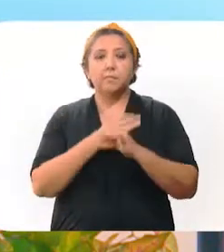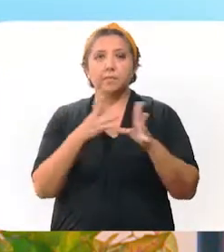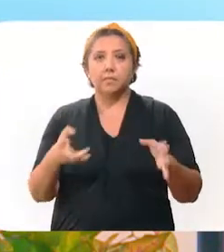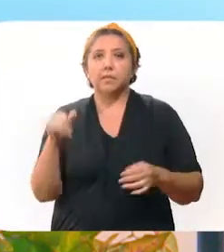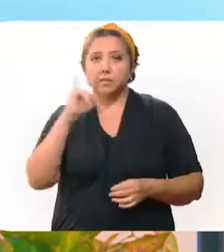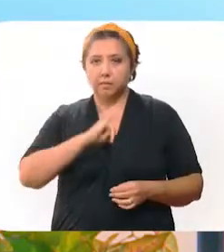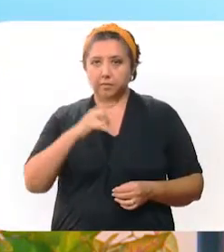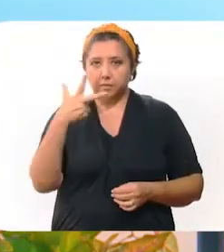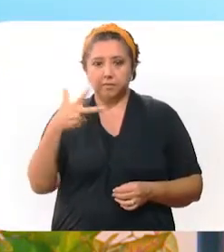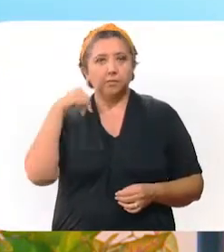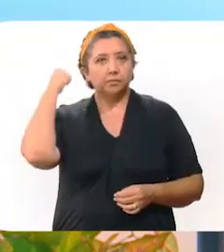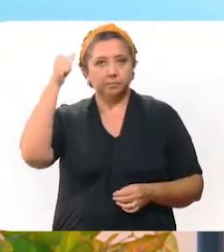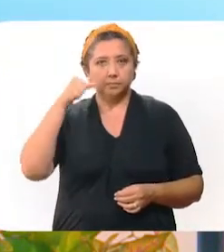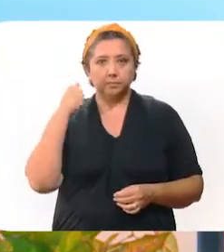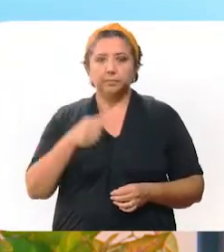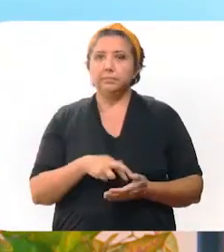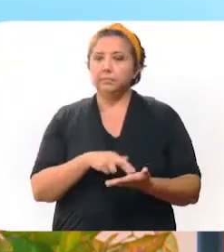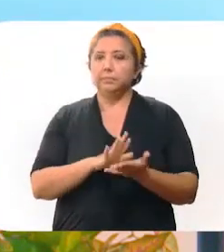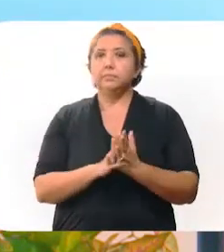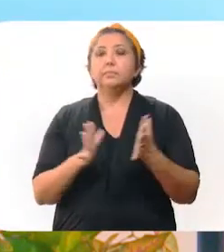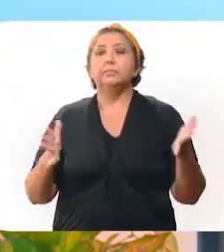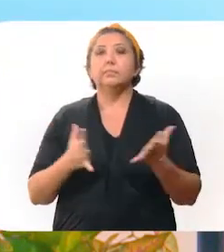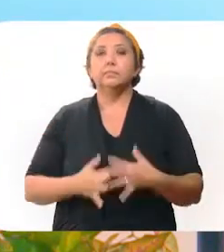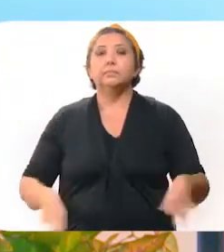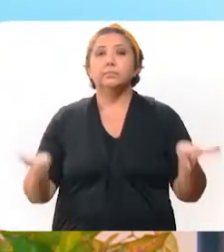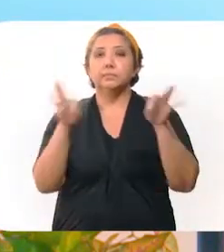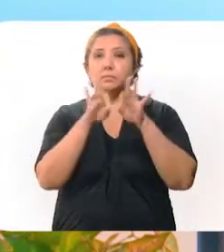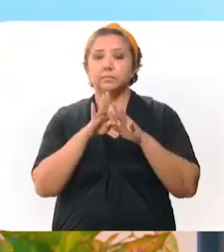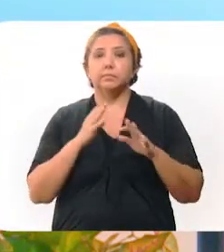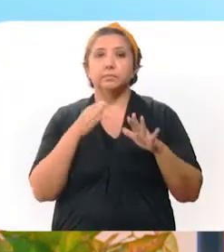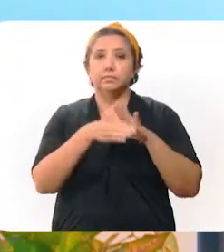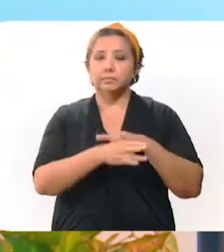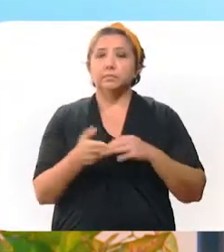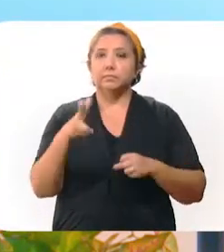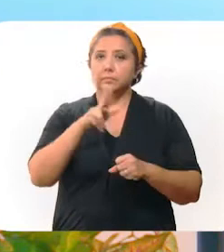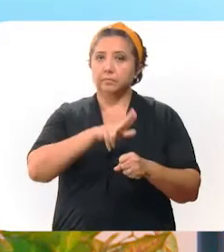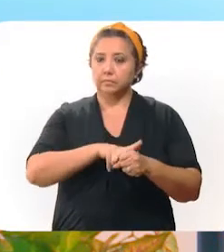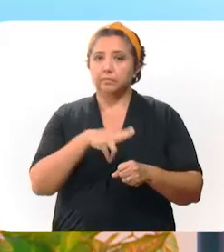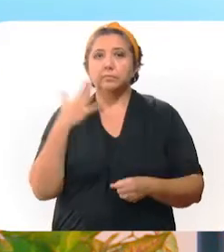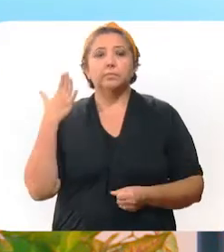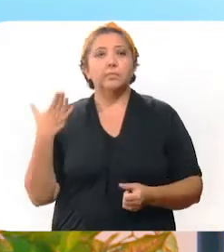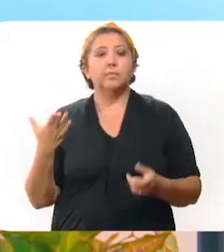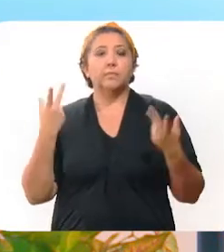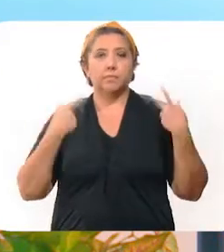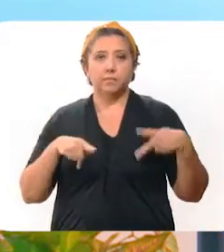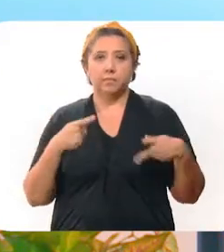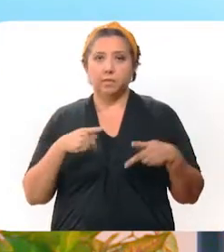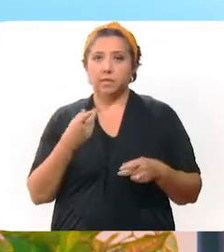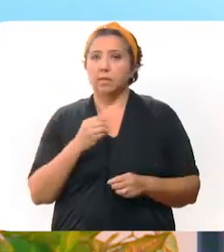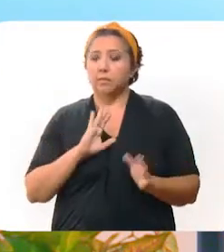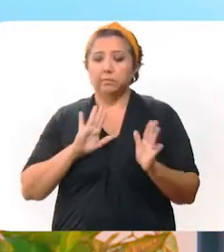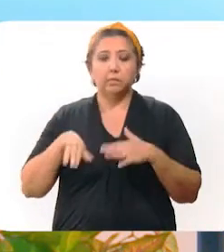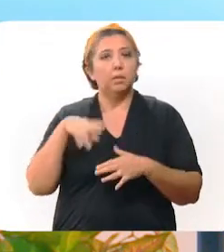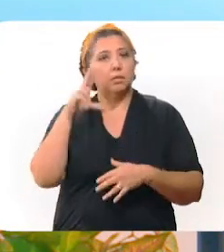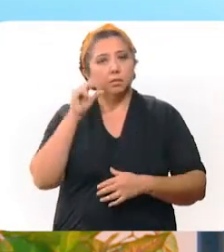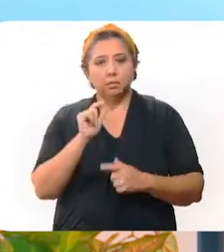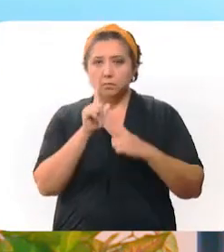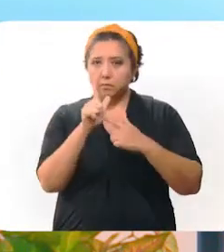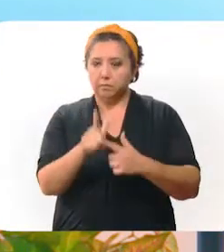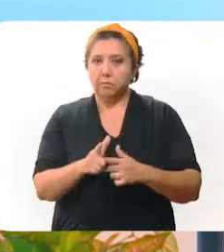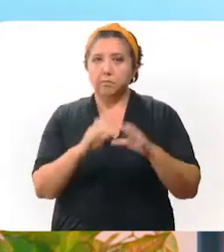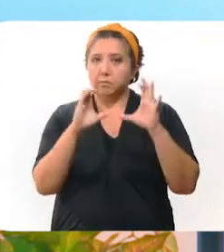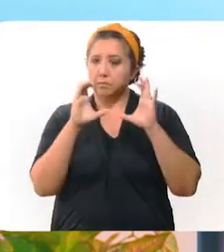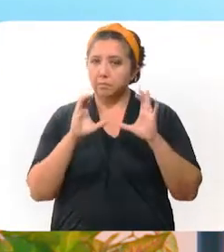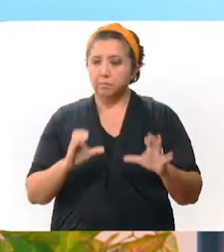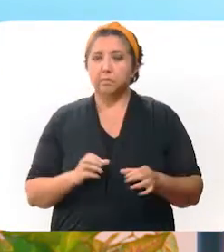médico del jueves 8 de abril. Se han registrado un incremento importante en los ingresos hospitalarios, por lo que se le pide a la población no bajar la guardia y continuar actuando